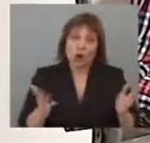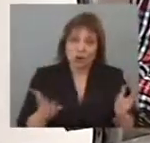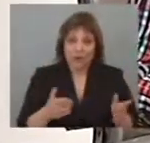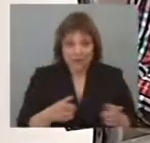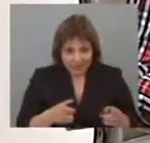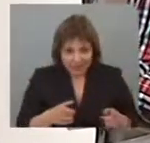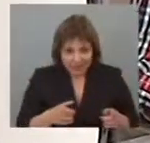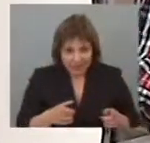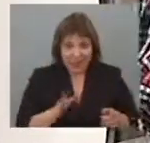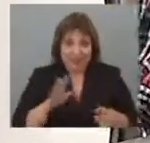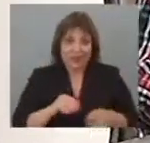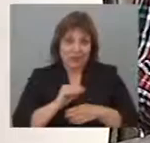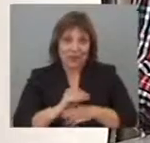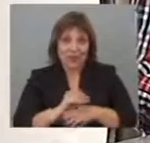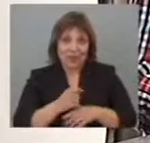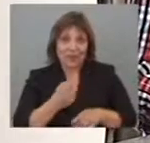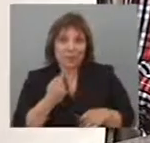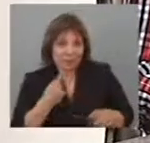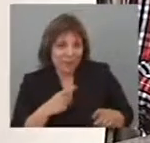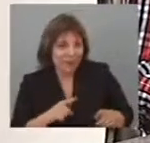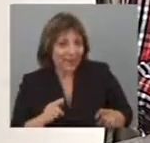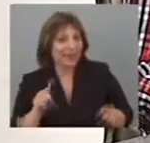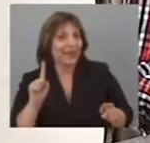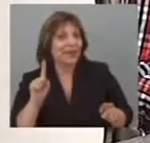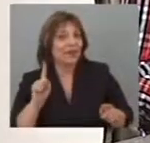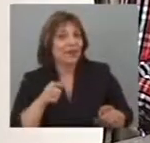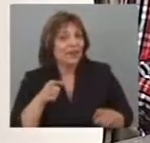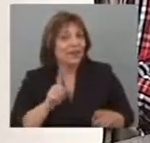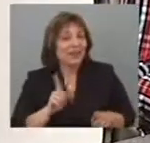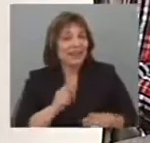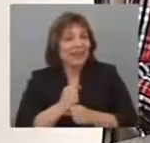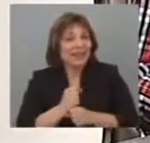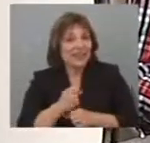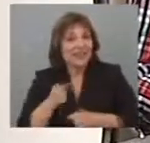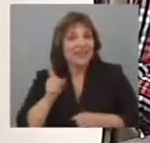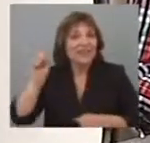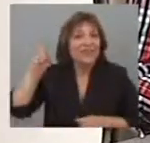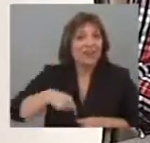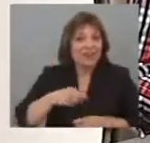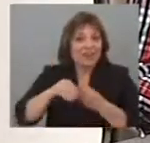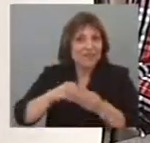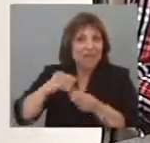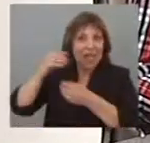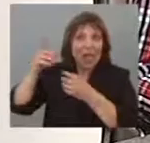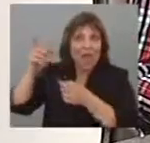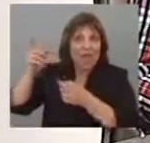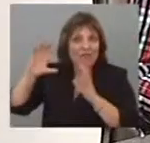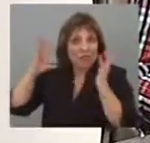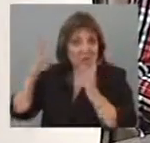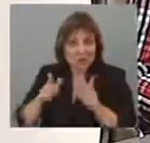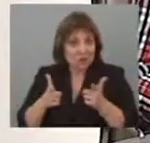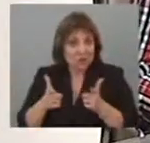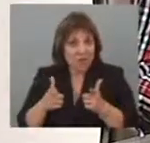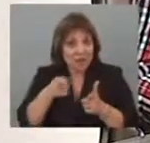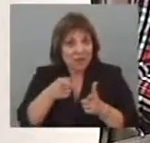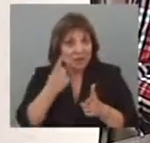que utilizó, ¿no? Entonces son, no, o sea, no es que estos chicos los haya trabajado sean chicos que provengan de lugares que tengan violencia en el